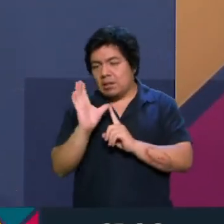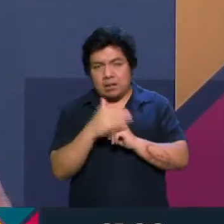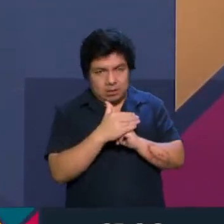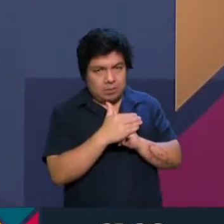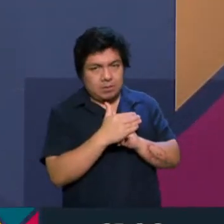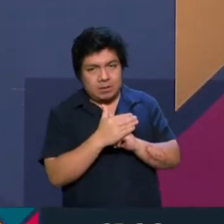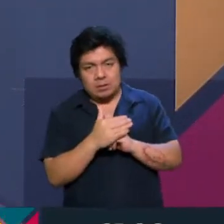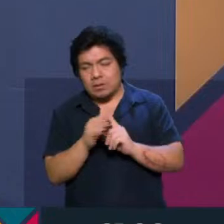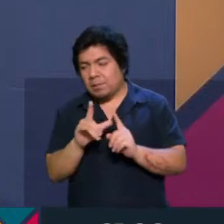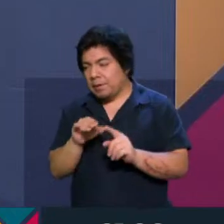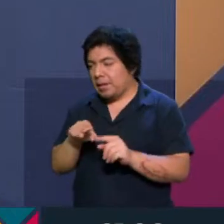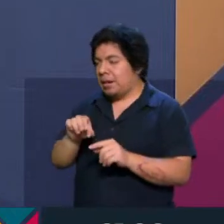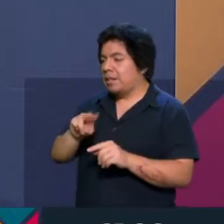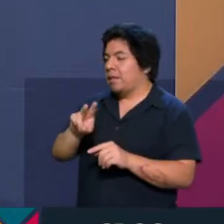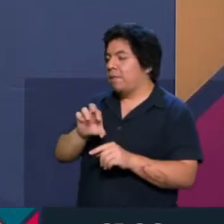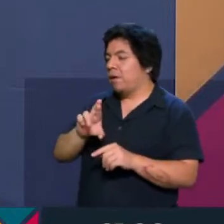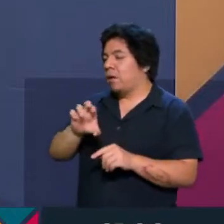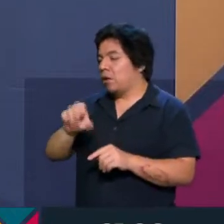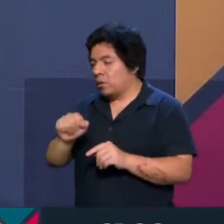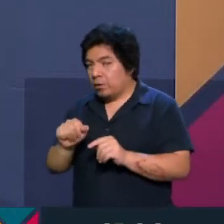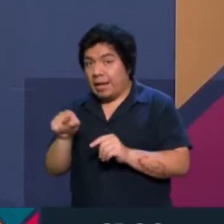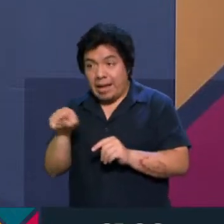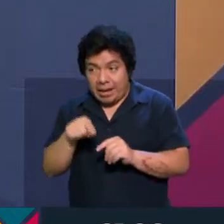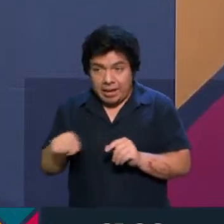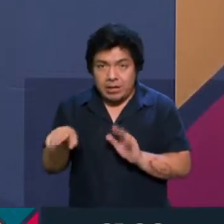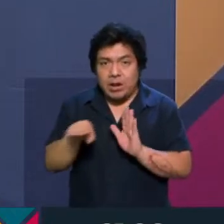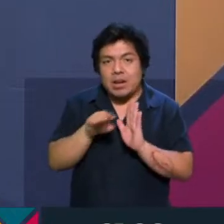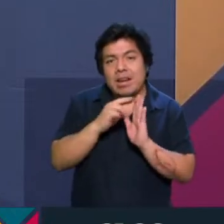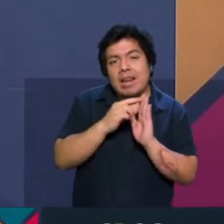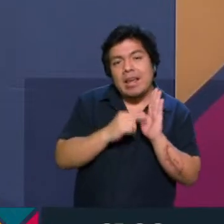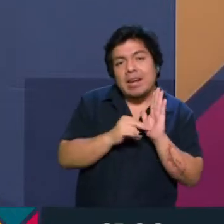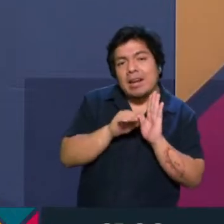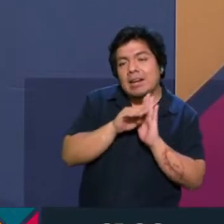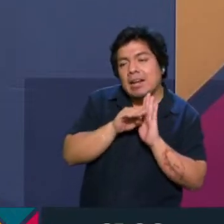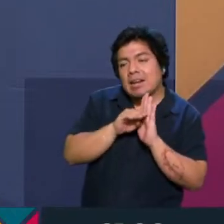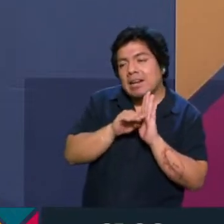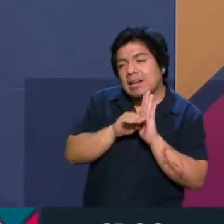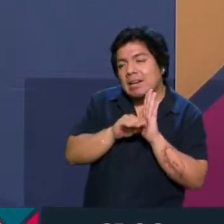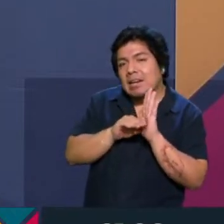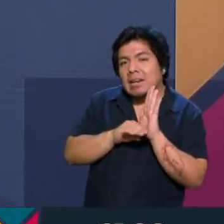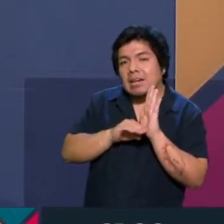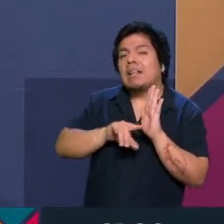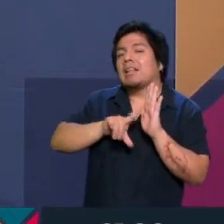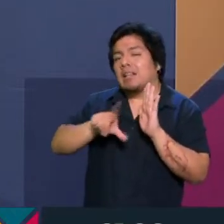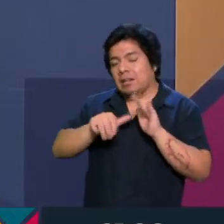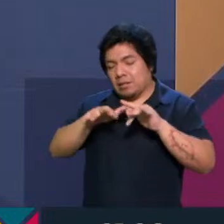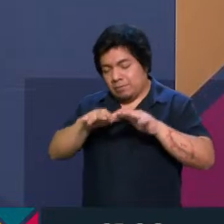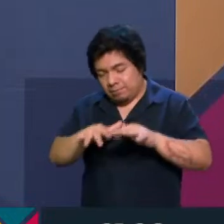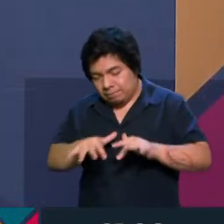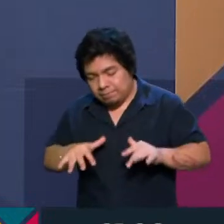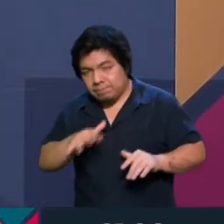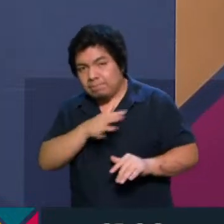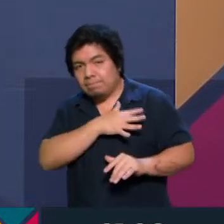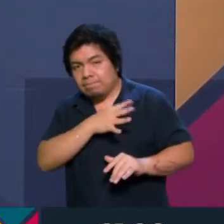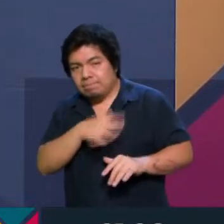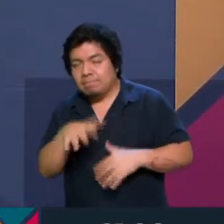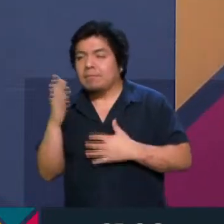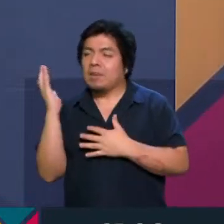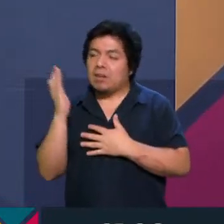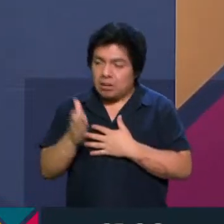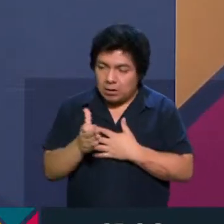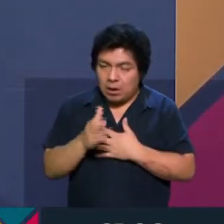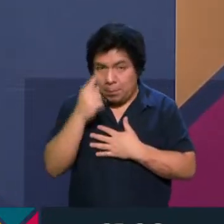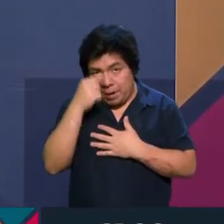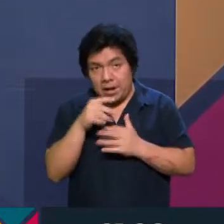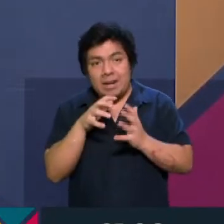Bancaria y de Valores son los que van a emitir las reglas que después tiene que aprobar la Asamblea General para el otorgamiento